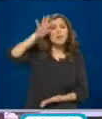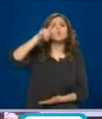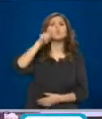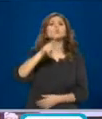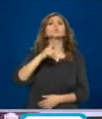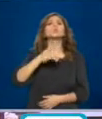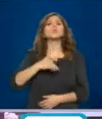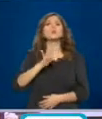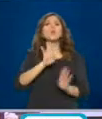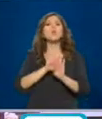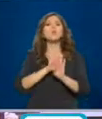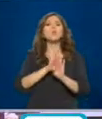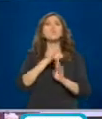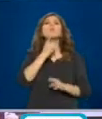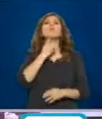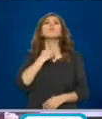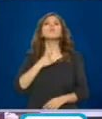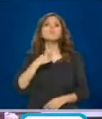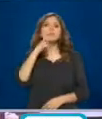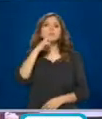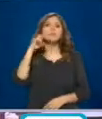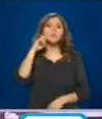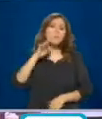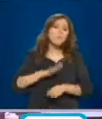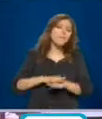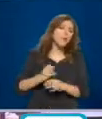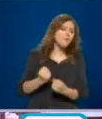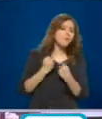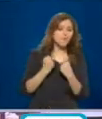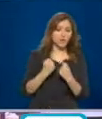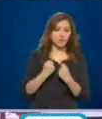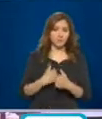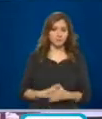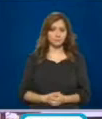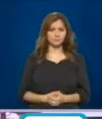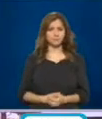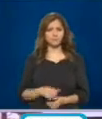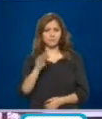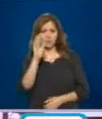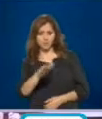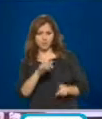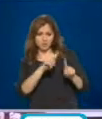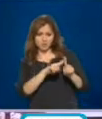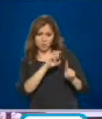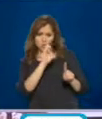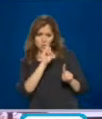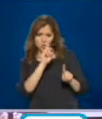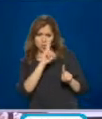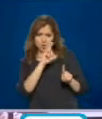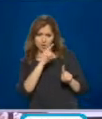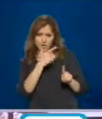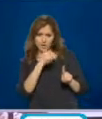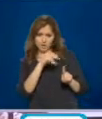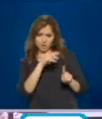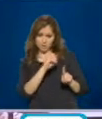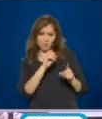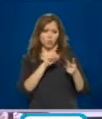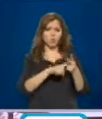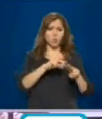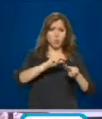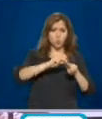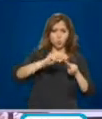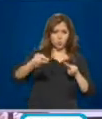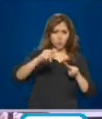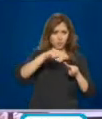los 9 orgasmos. O sea, pero a ver, entonces el orgasmo y la eyaculación no tienen nada que ver, o sea, no tienen que ir de la